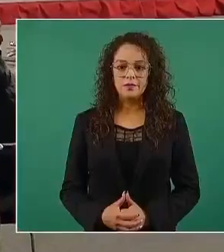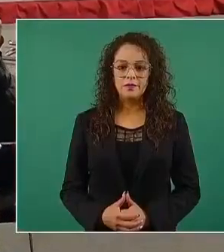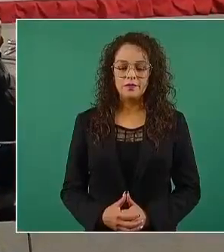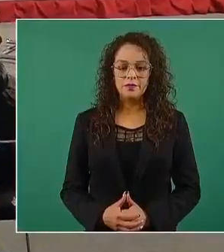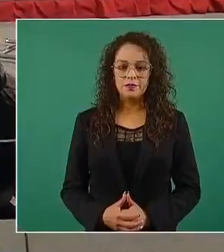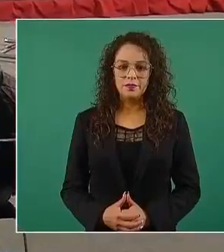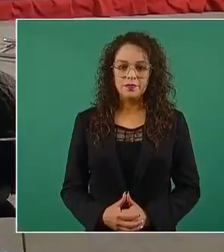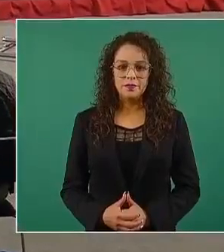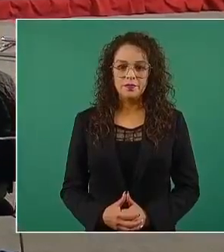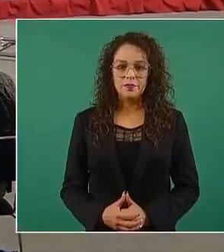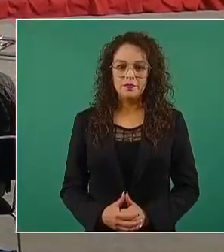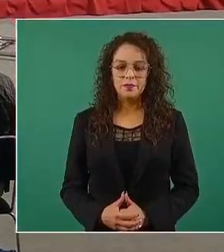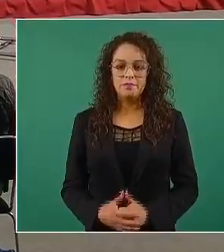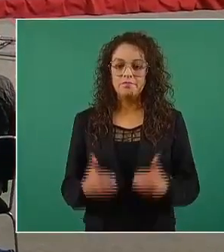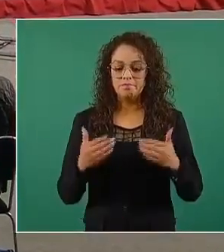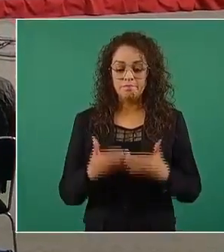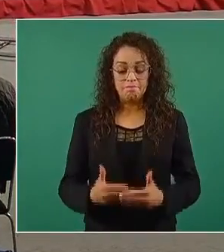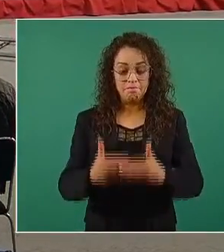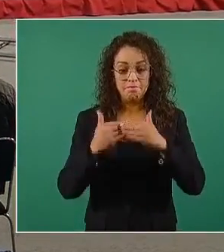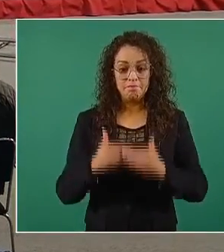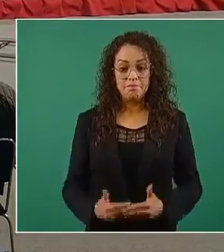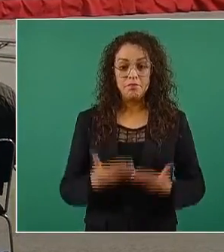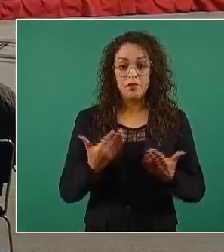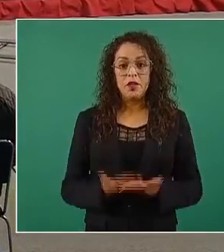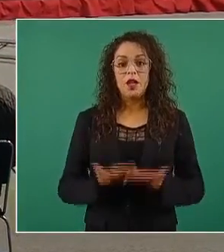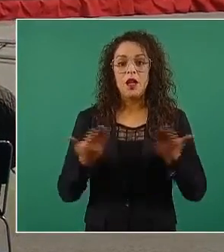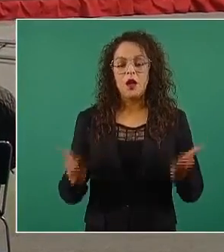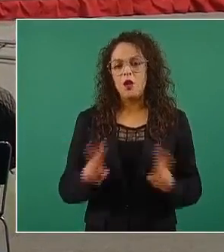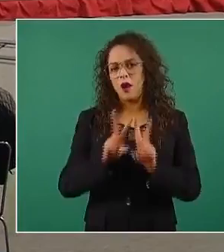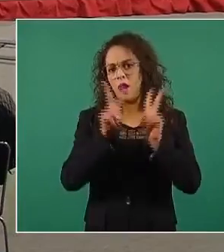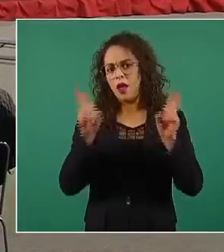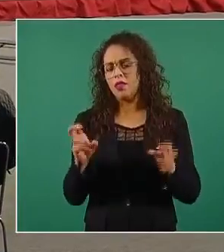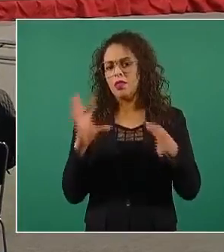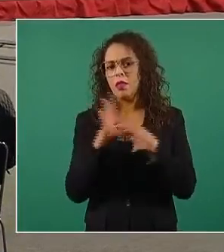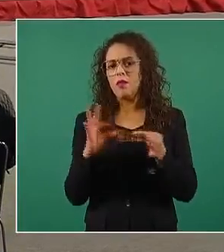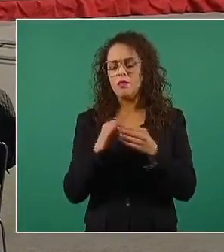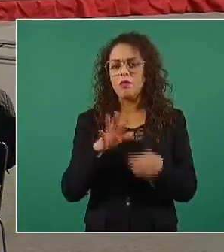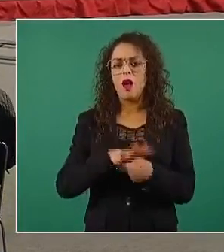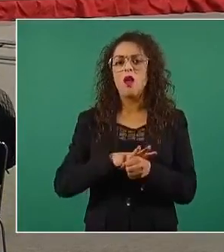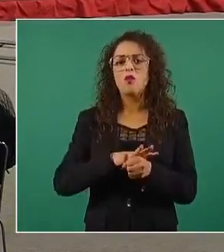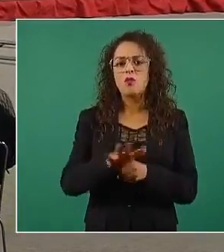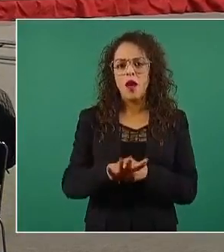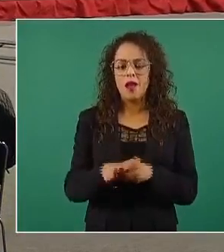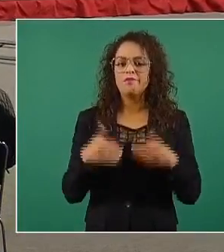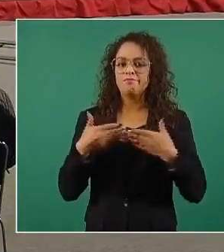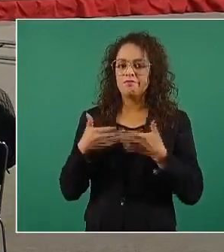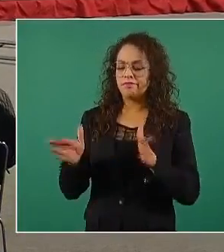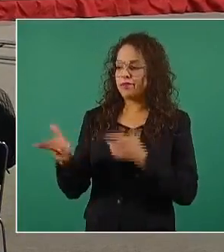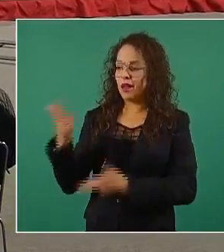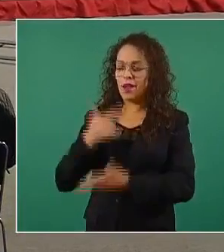a tratar ahora lo del regreso a clases y toma la palabra la